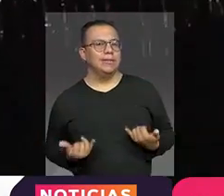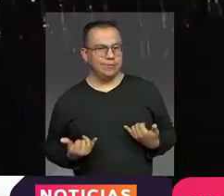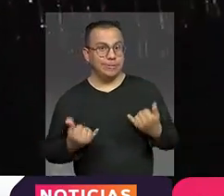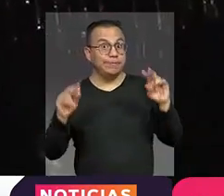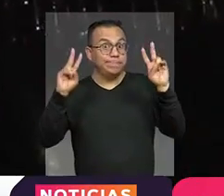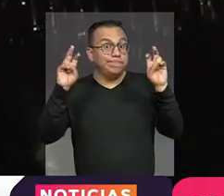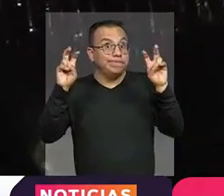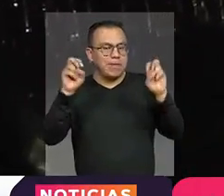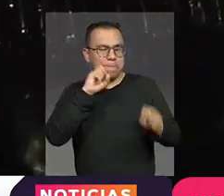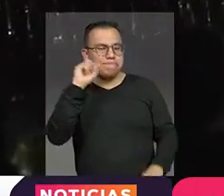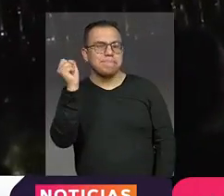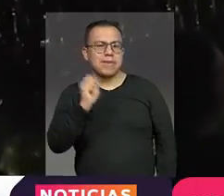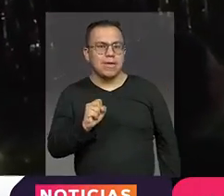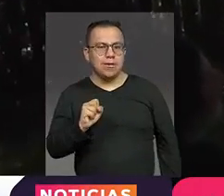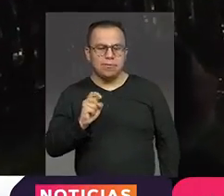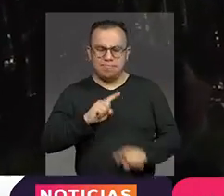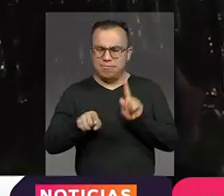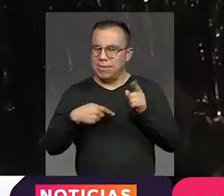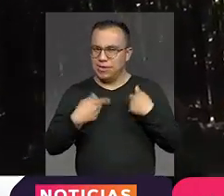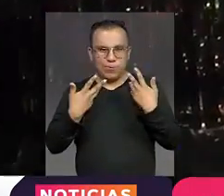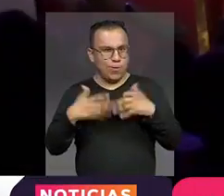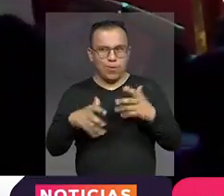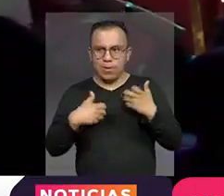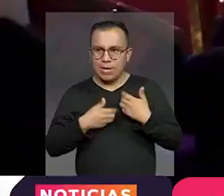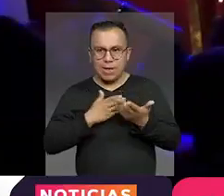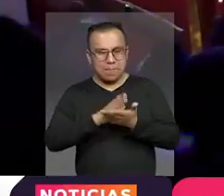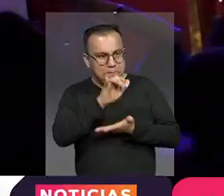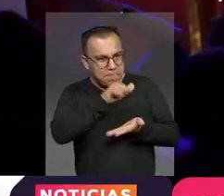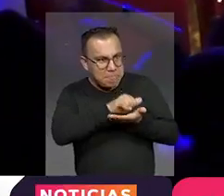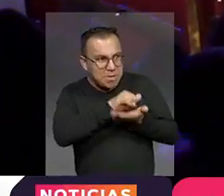entre comillas, vieja. Pero ella se resiste a seguir los